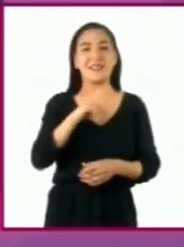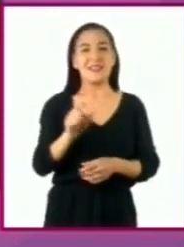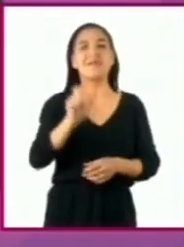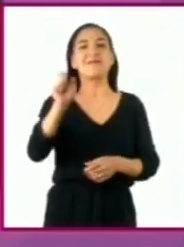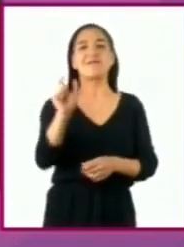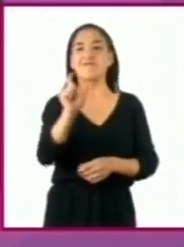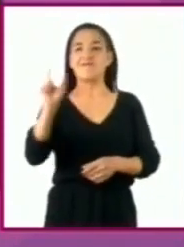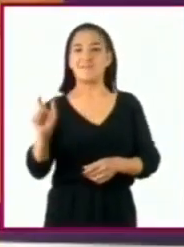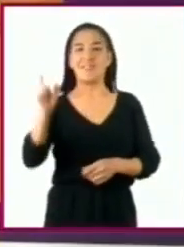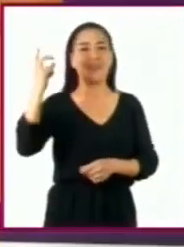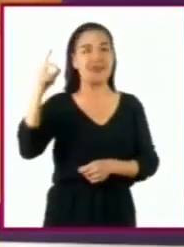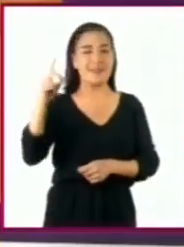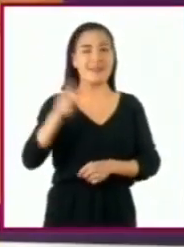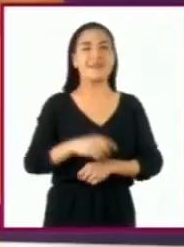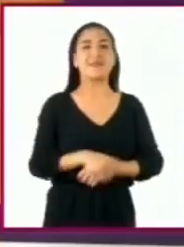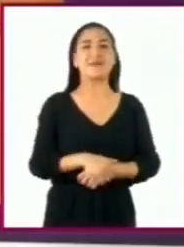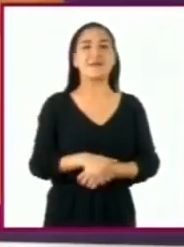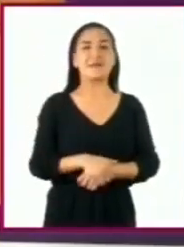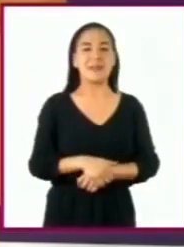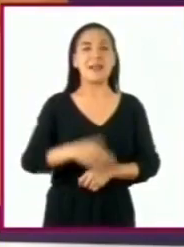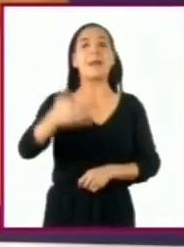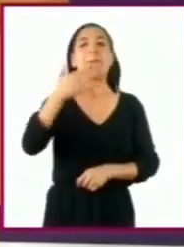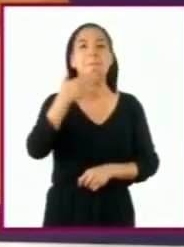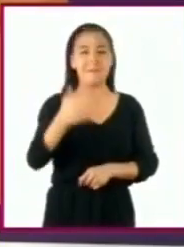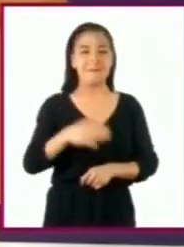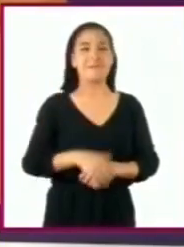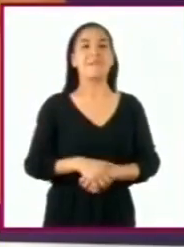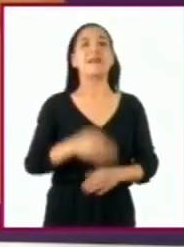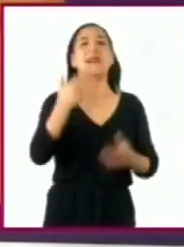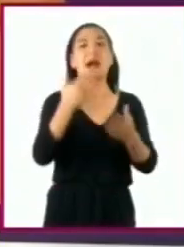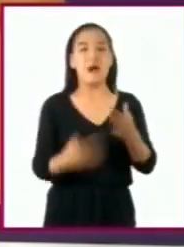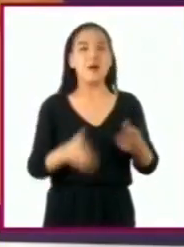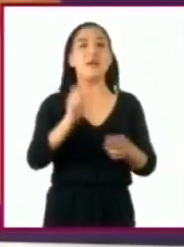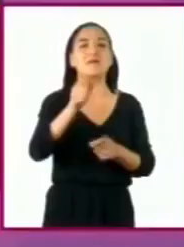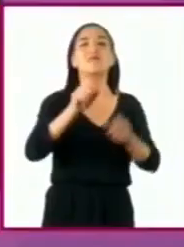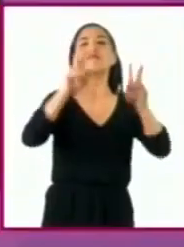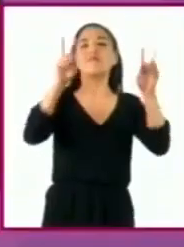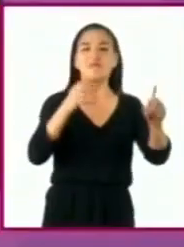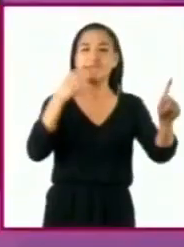derecha. Muy bien, ahora veamos cuál es el tema que aborda.